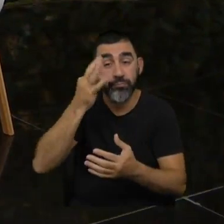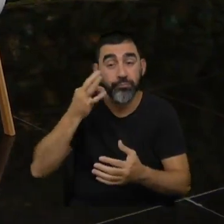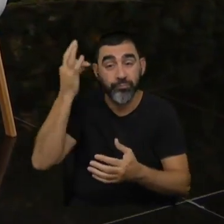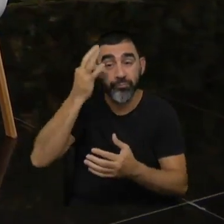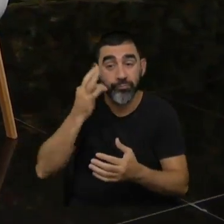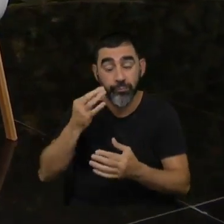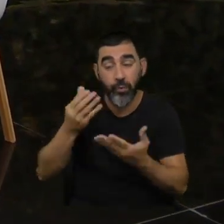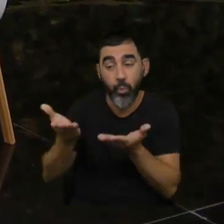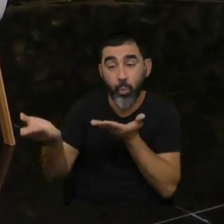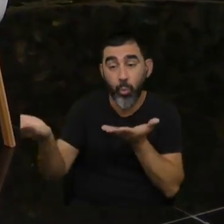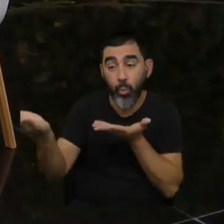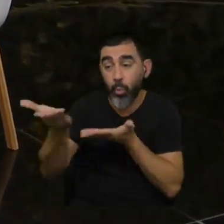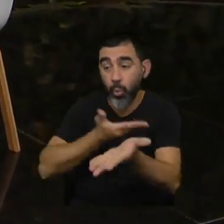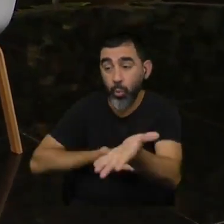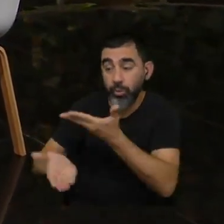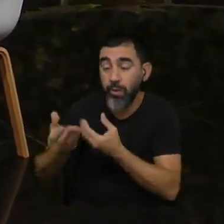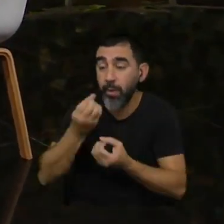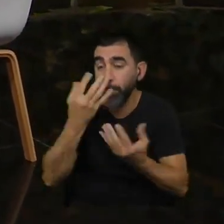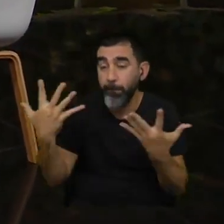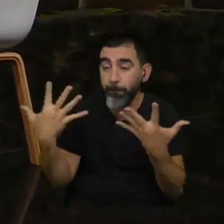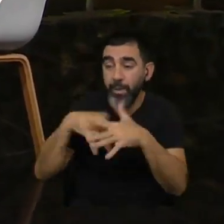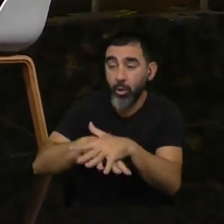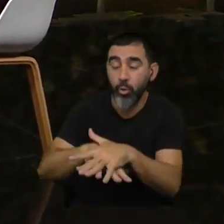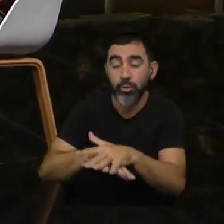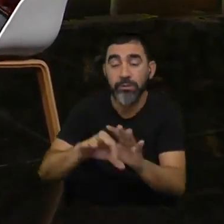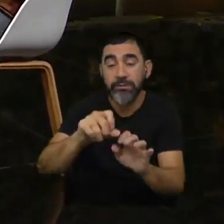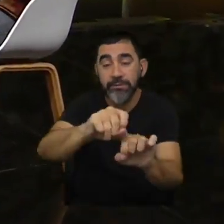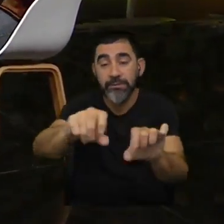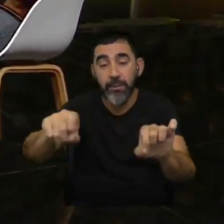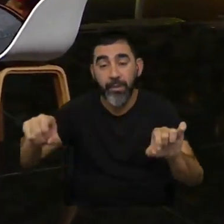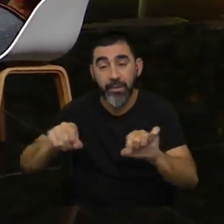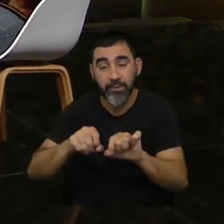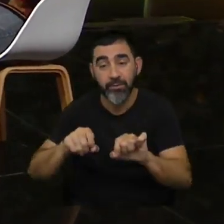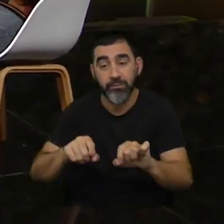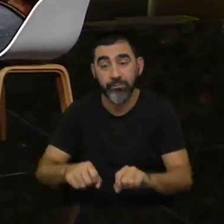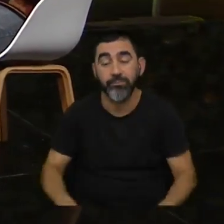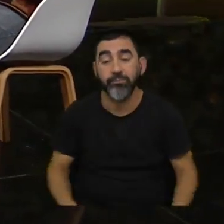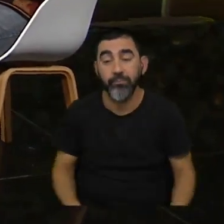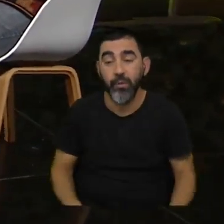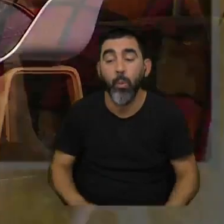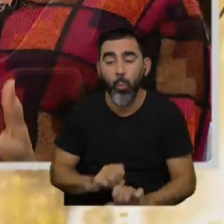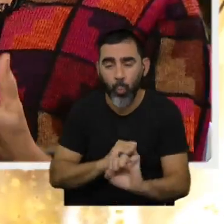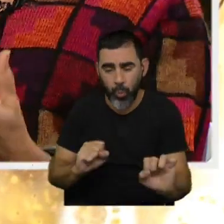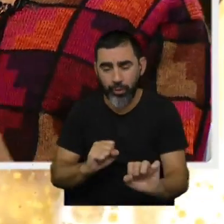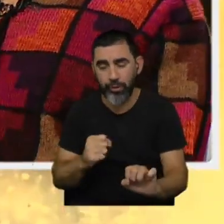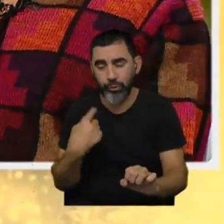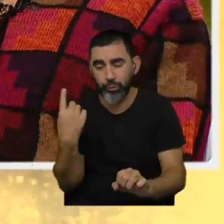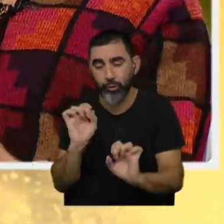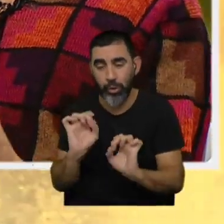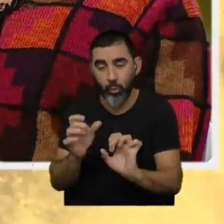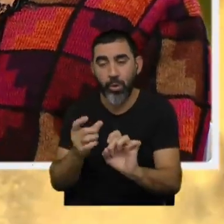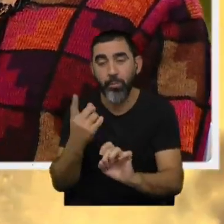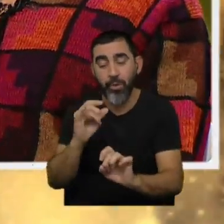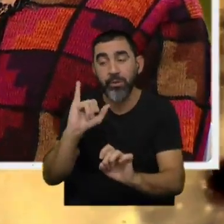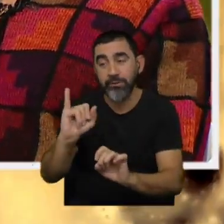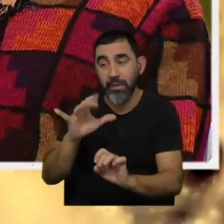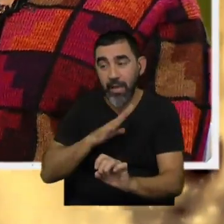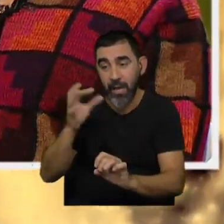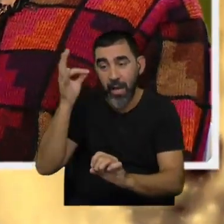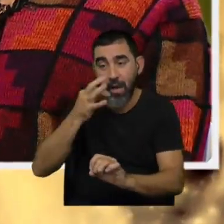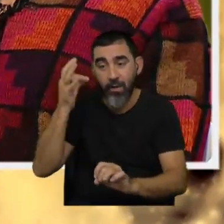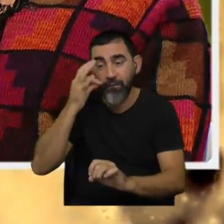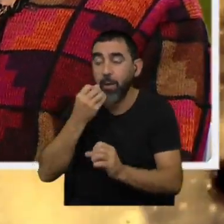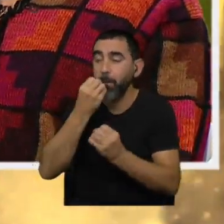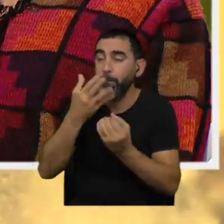cruzada mejora la producción de semillas en algunos cultivos. Se podrían autopolinizar, pero habiendo polinizadores es mejor